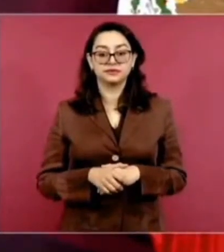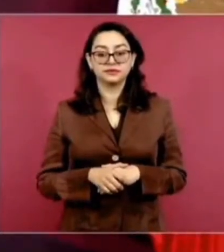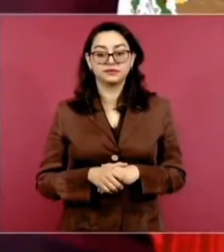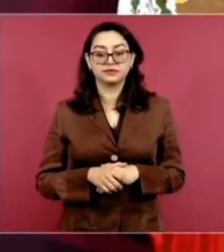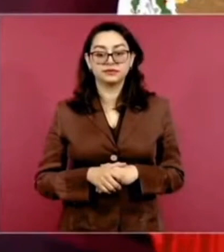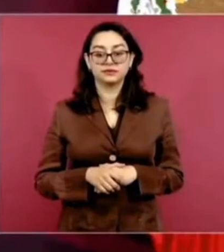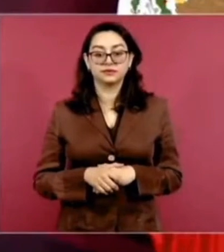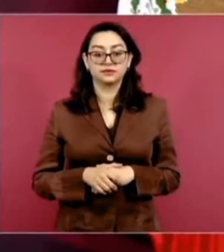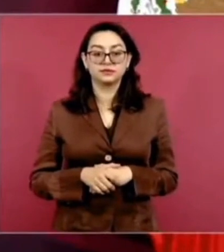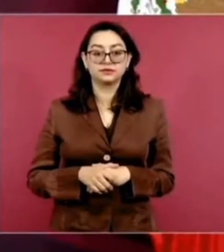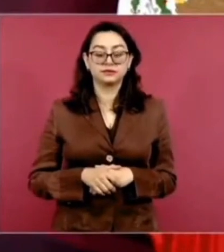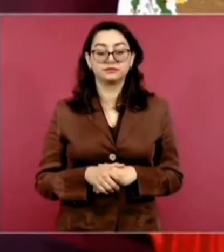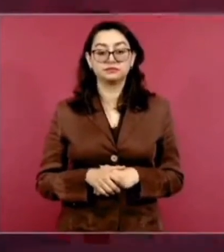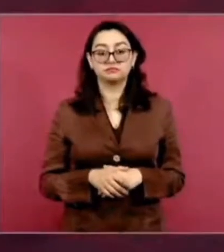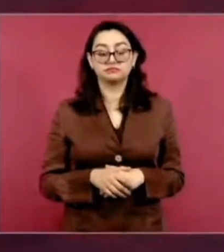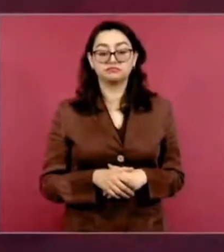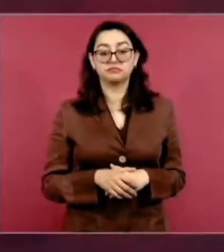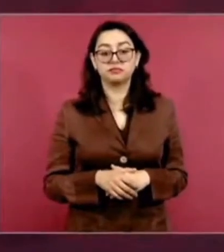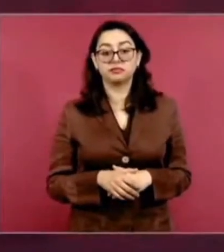Twitter,